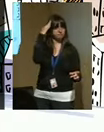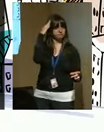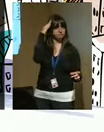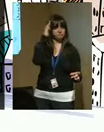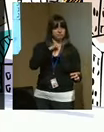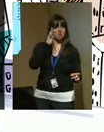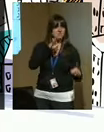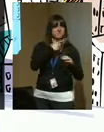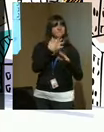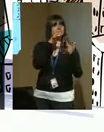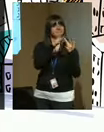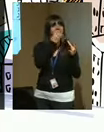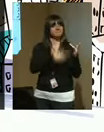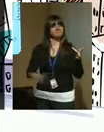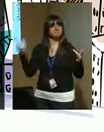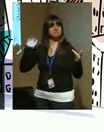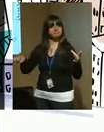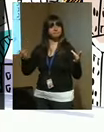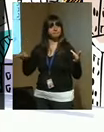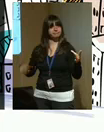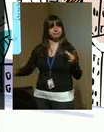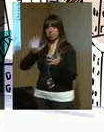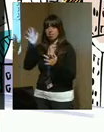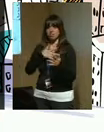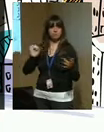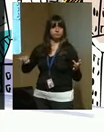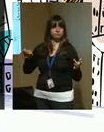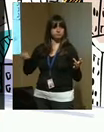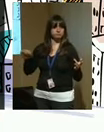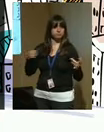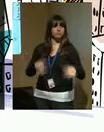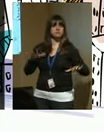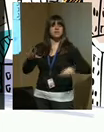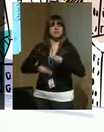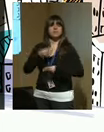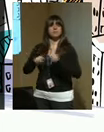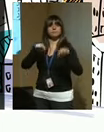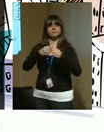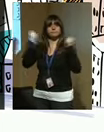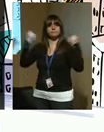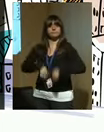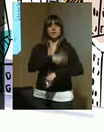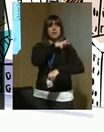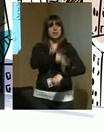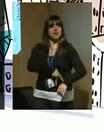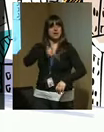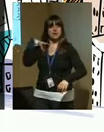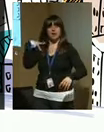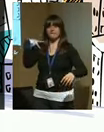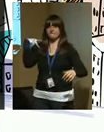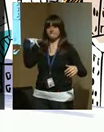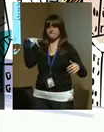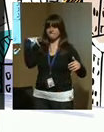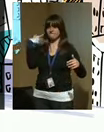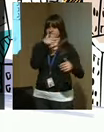nuestro país, no sé en otros países. Por eso hemos hecho un convenio con el fiscal general de la Ciudad de Buenos Aires, que a partir ahora del 3,